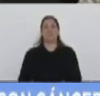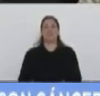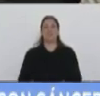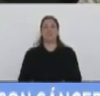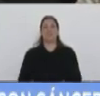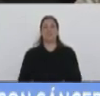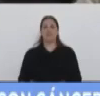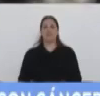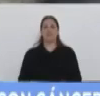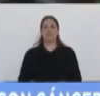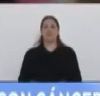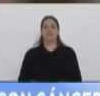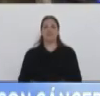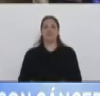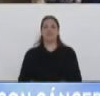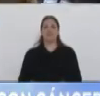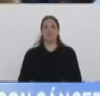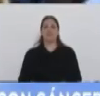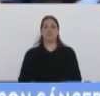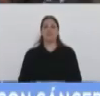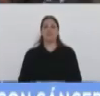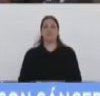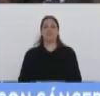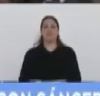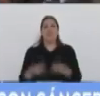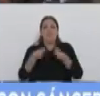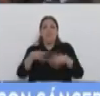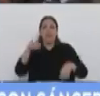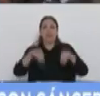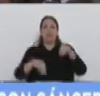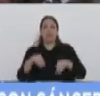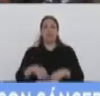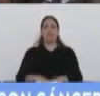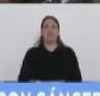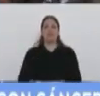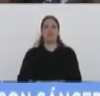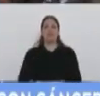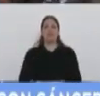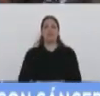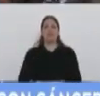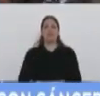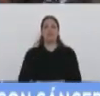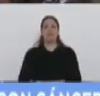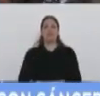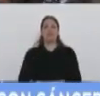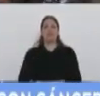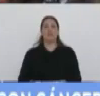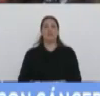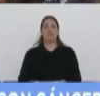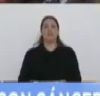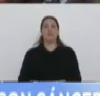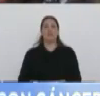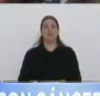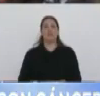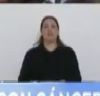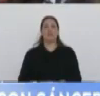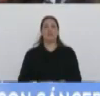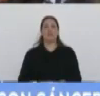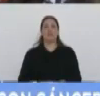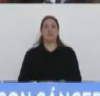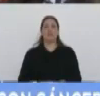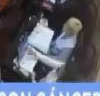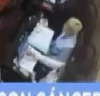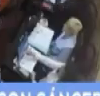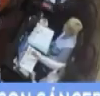proyecto superador y que realmente va a darle un poco de aliciente a todo esto que